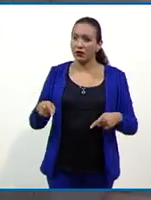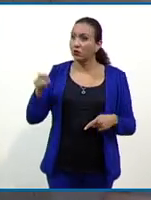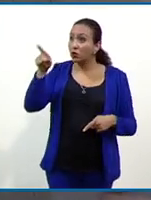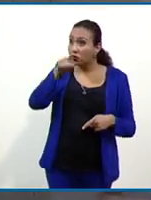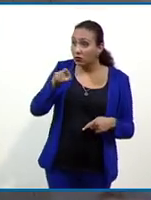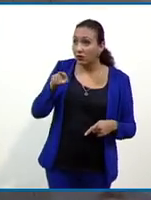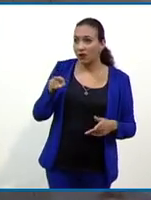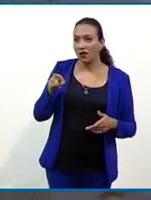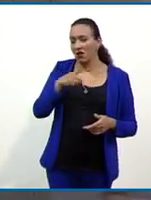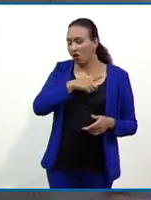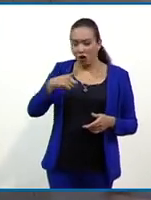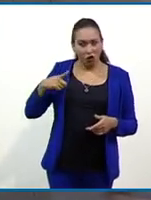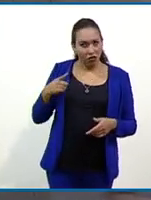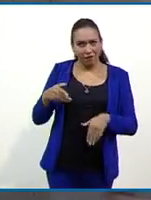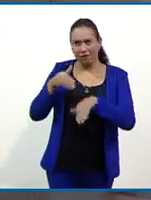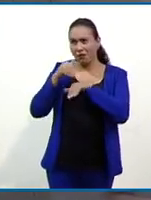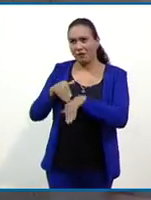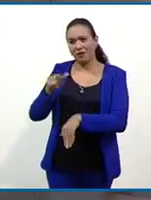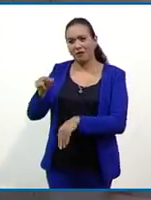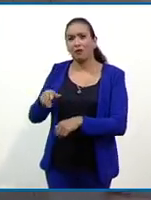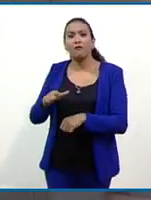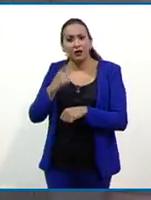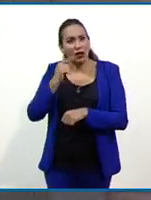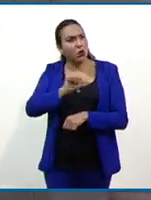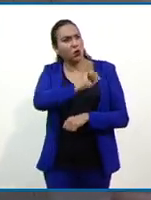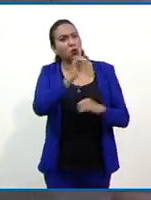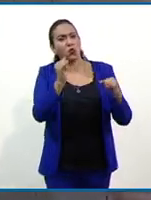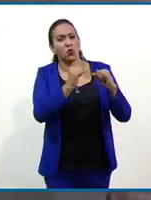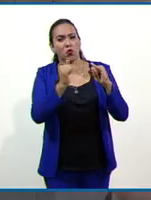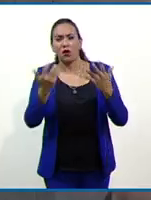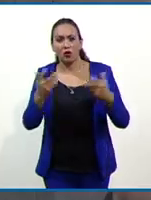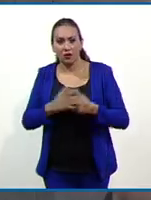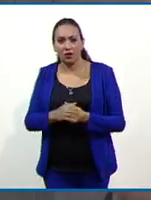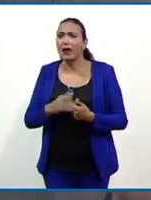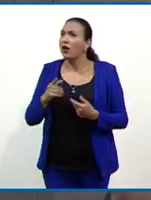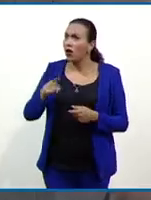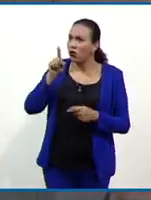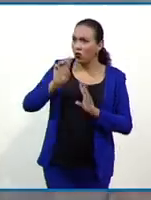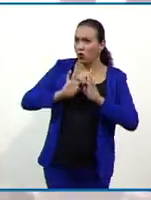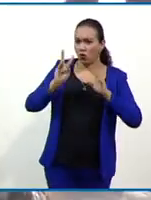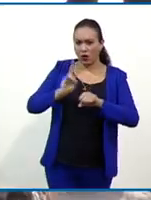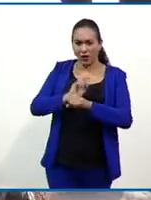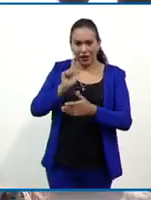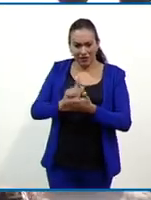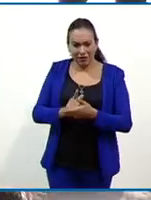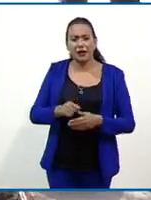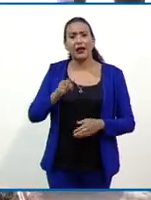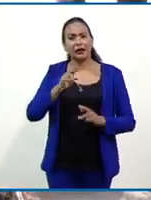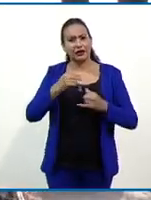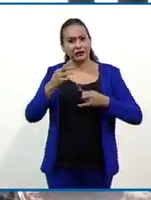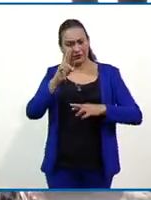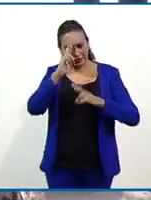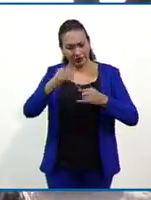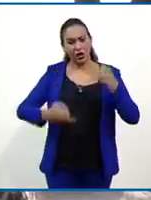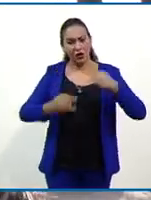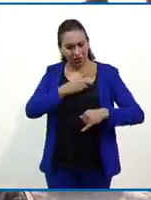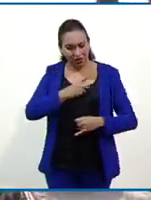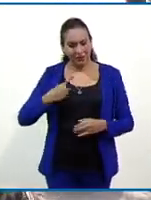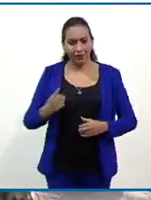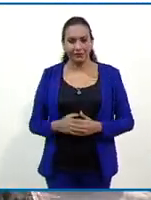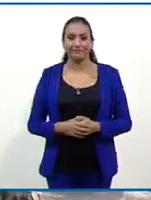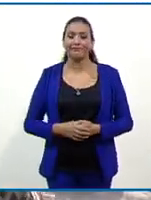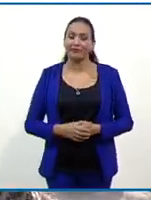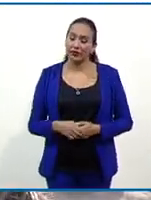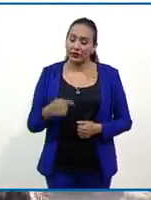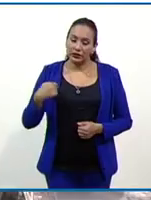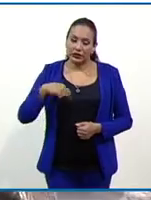suspensiones, ya que otras autoridades no lo están haciendo, que el propio Consejo lo hiciera. Decepcionada porque creo que merecíamos un